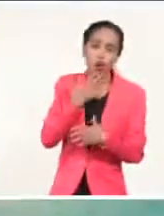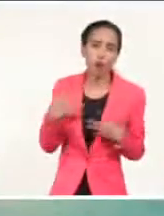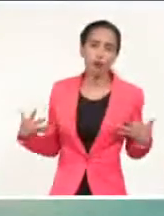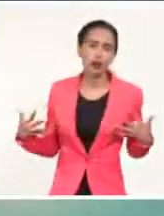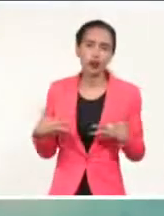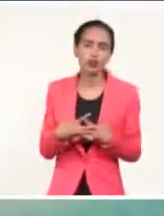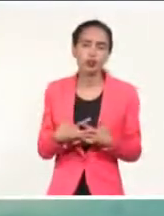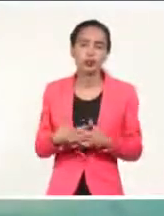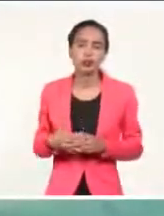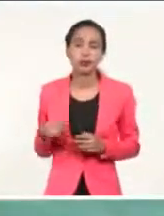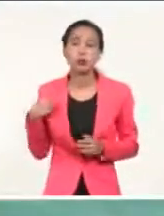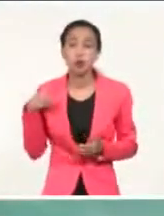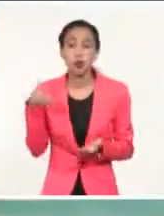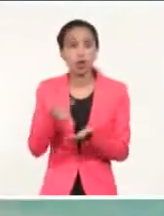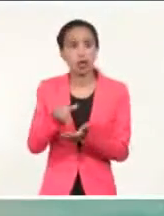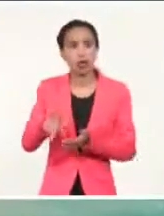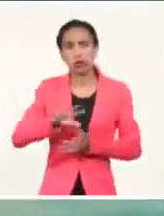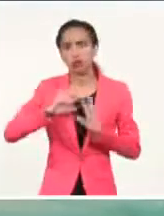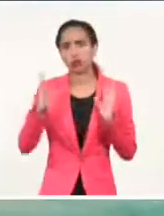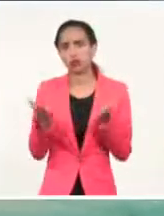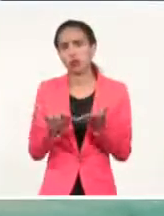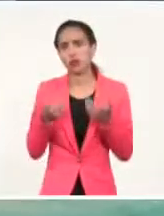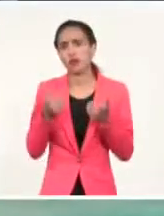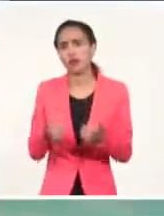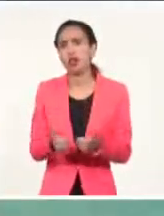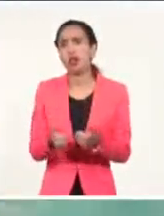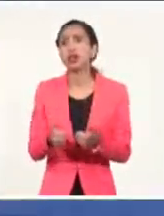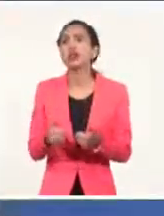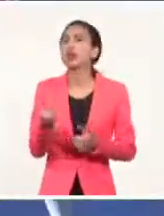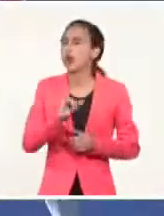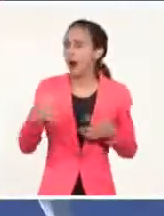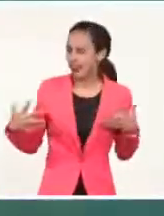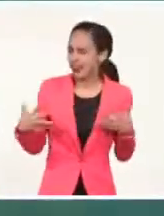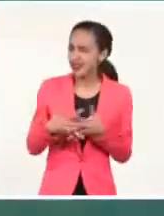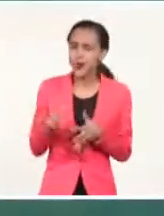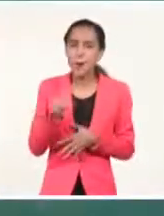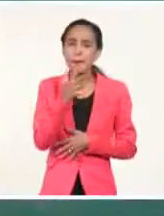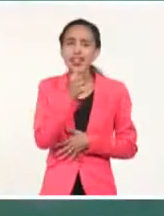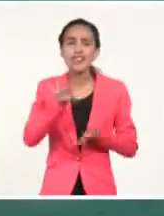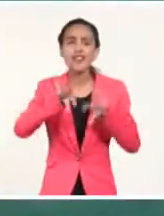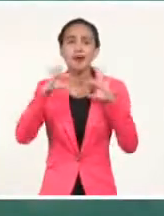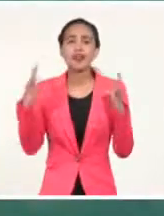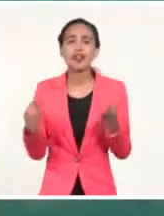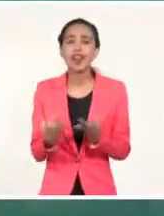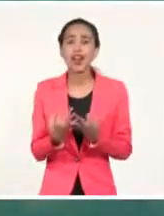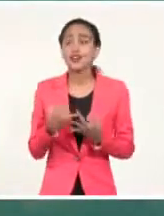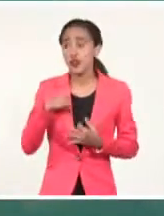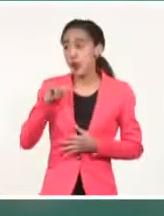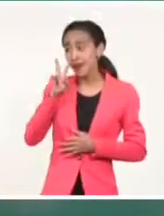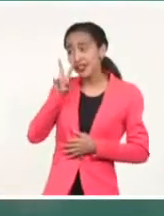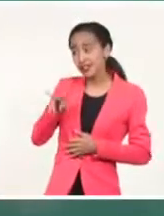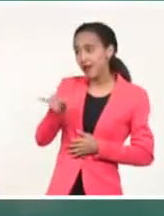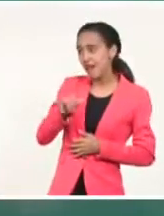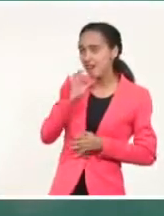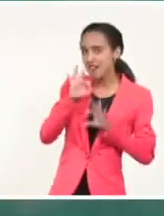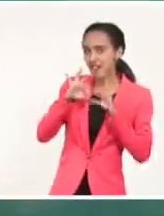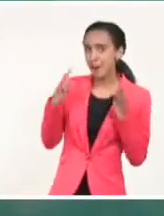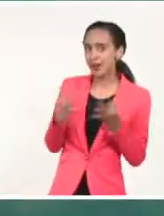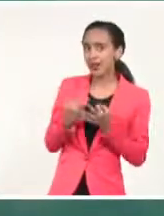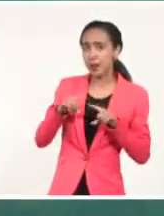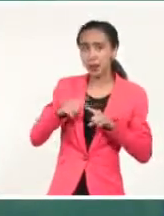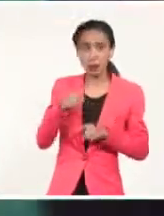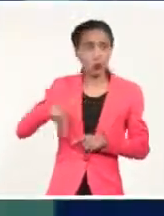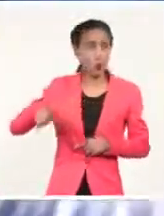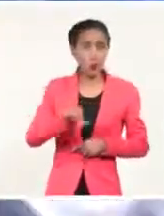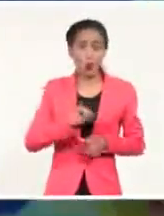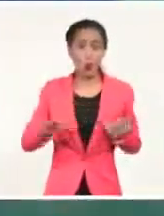Bueno, desde que llegué aquí todo ha sido bien. Me han acogido también como su familia y yo lo he cogido a ellos también como mi misma familia igual, porque todos somos ahora una